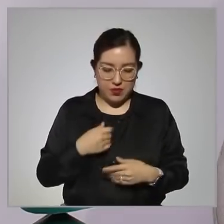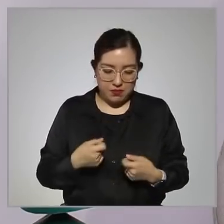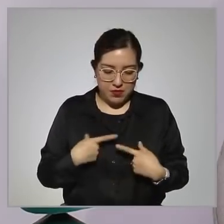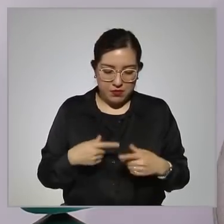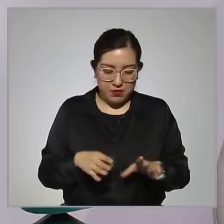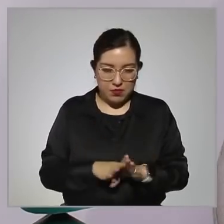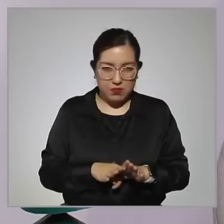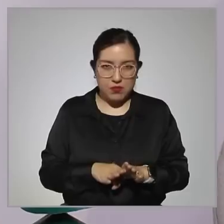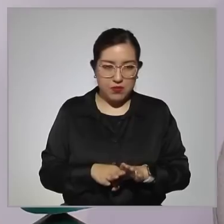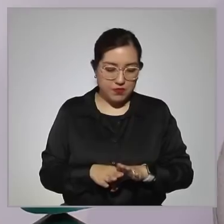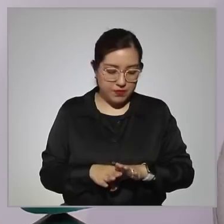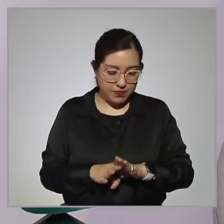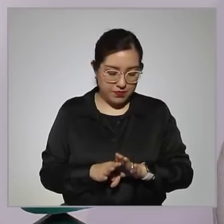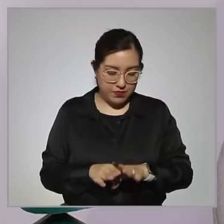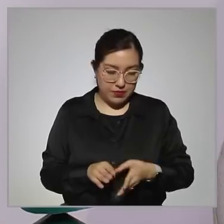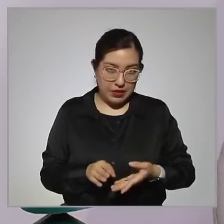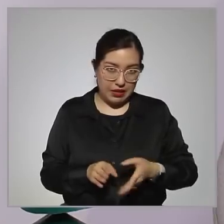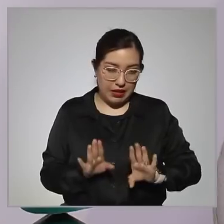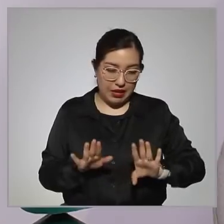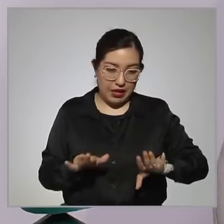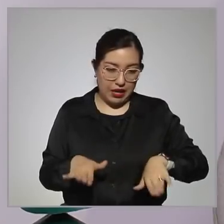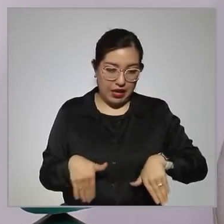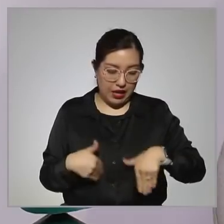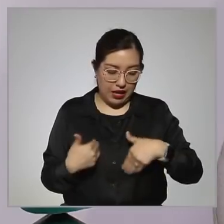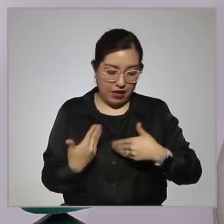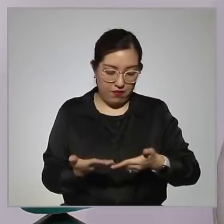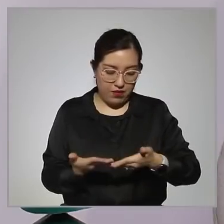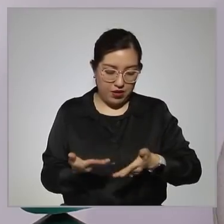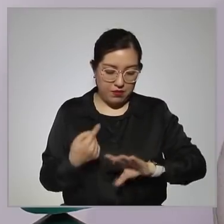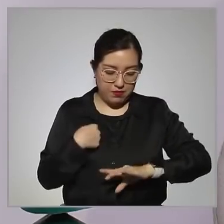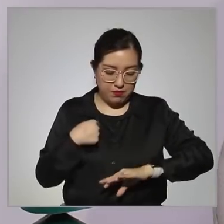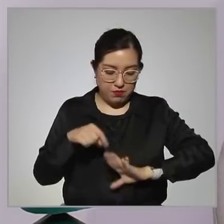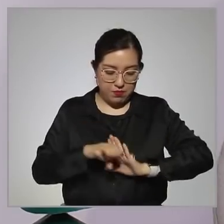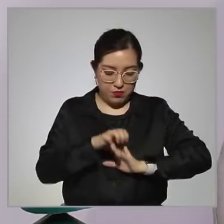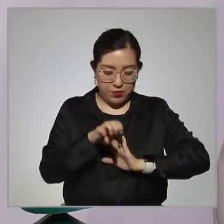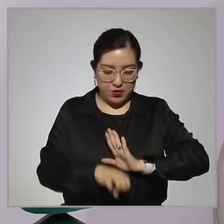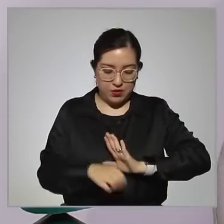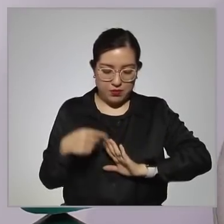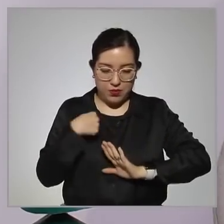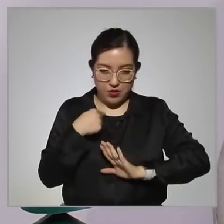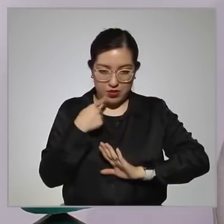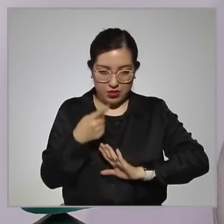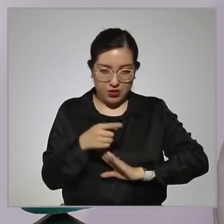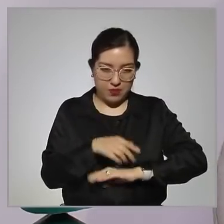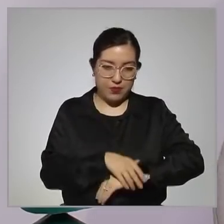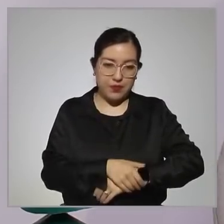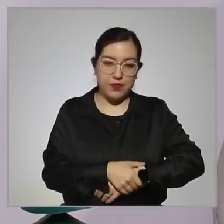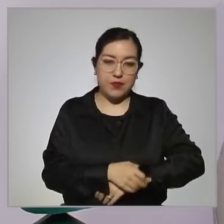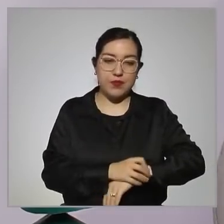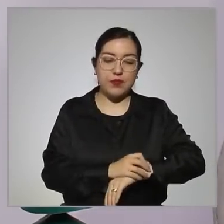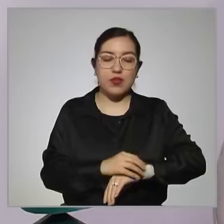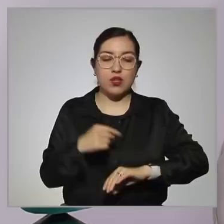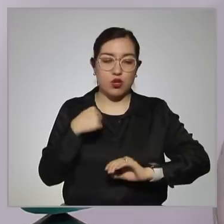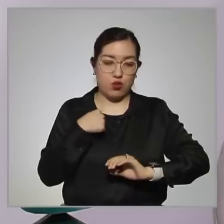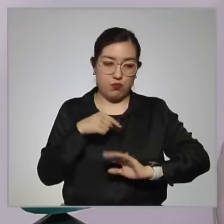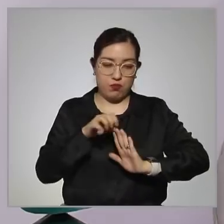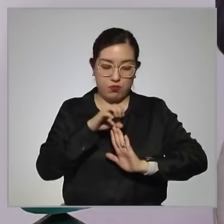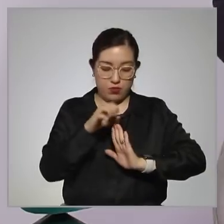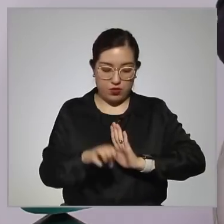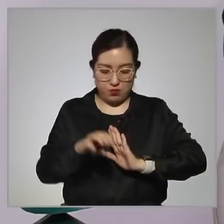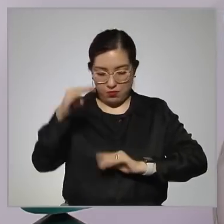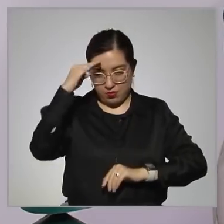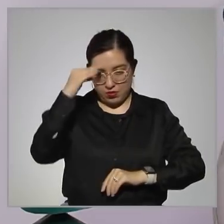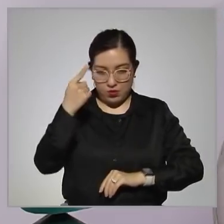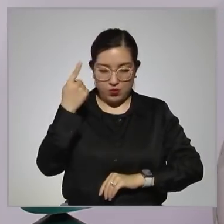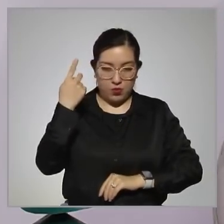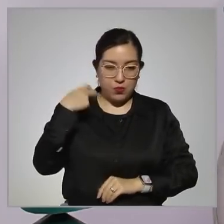por muchas razones. Por ejemplo, yo, en mi caso, yo digo, y lo logré, bueno, no sé si lo logré, pero lo pensé en un viaje que